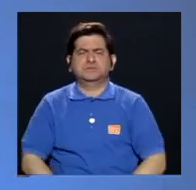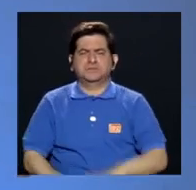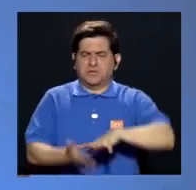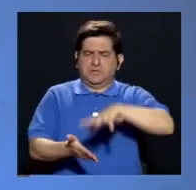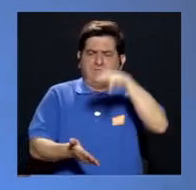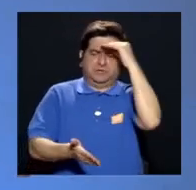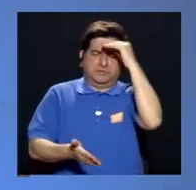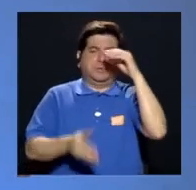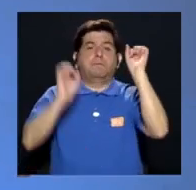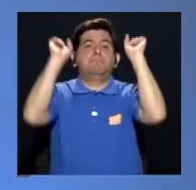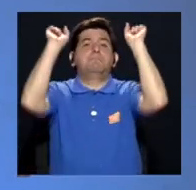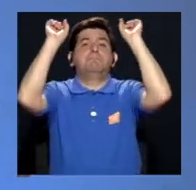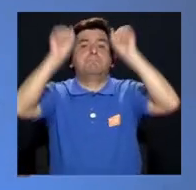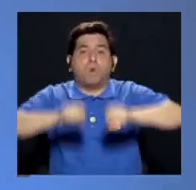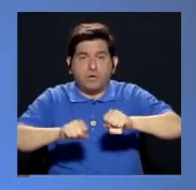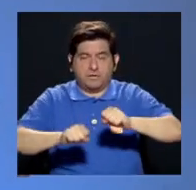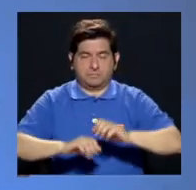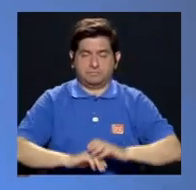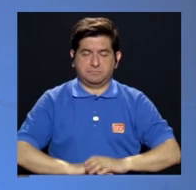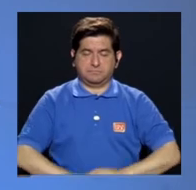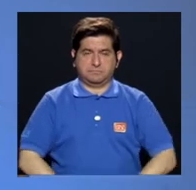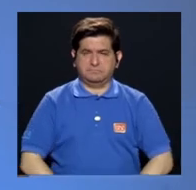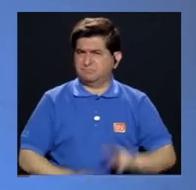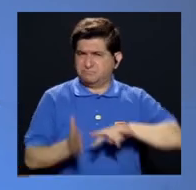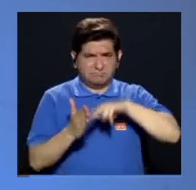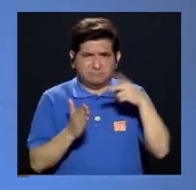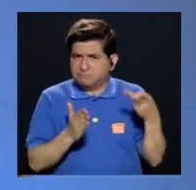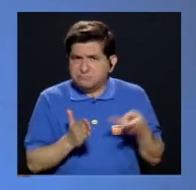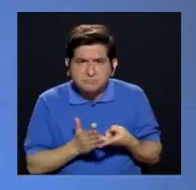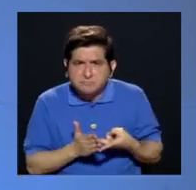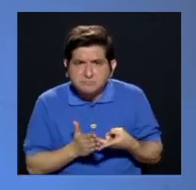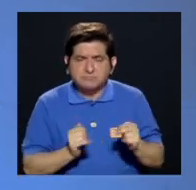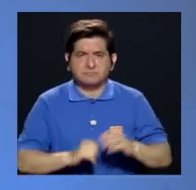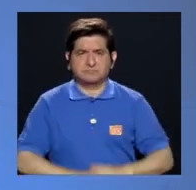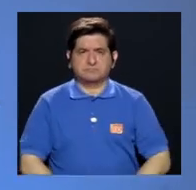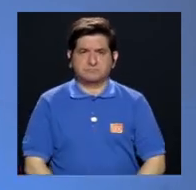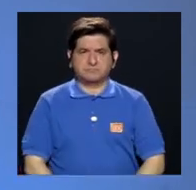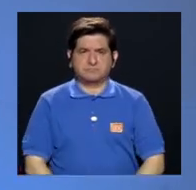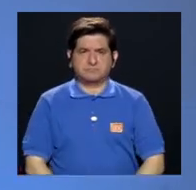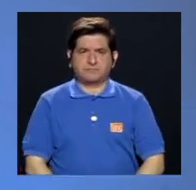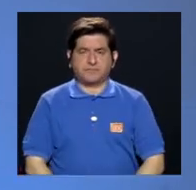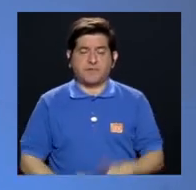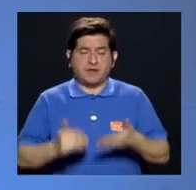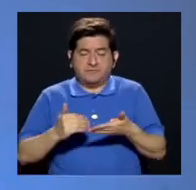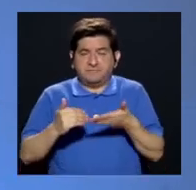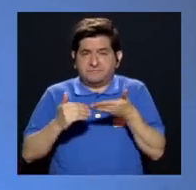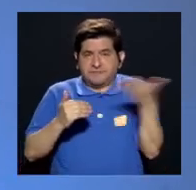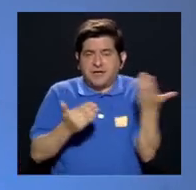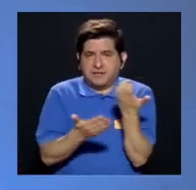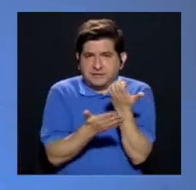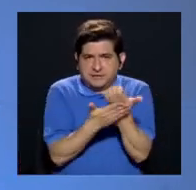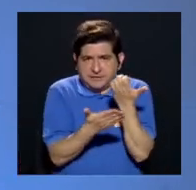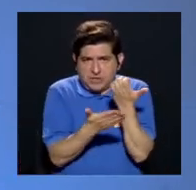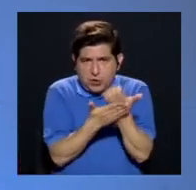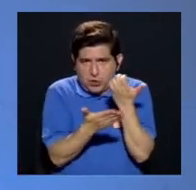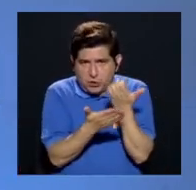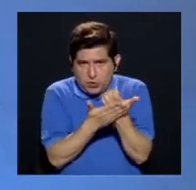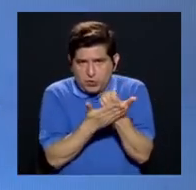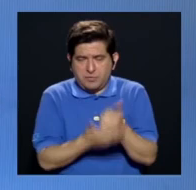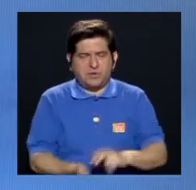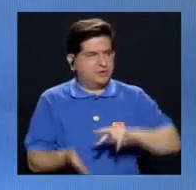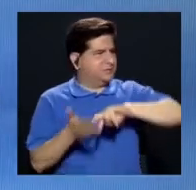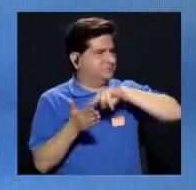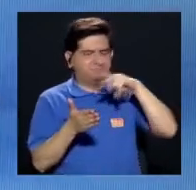académico, pueda hacerlo. En otras palabras, que los factores económicos no